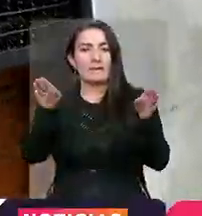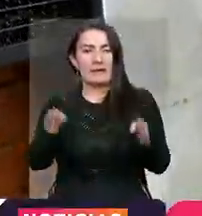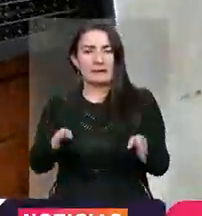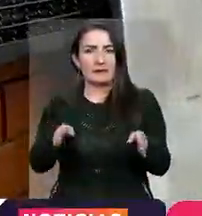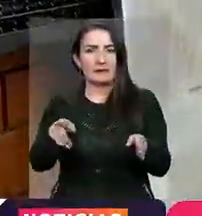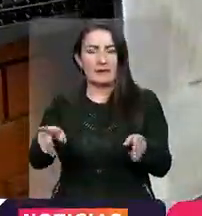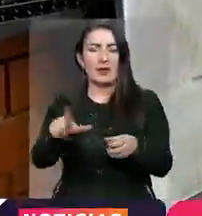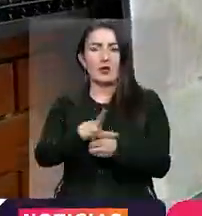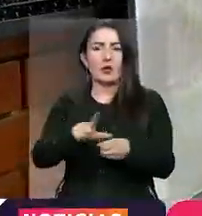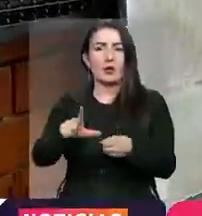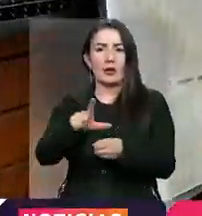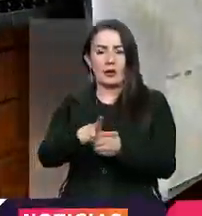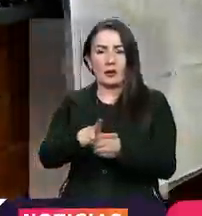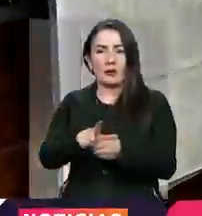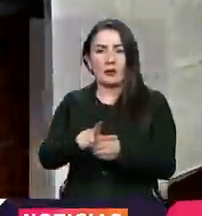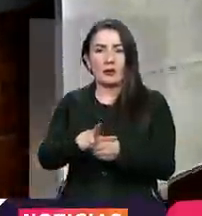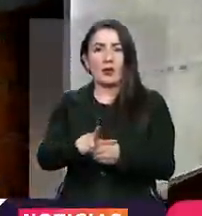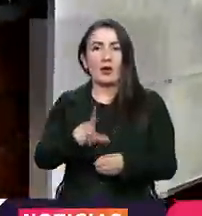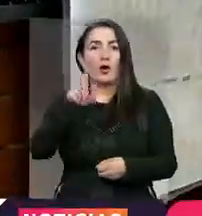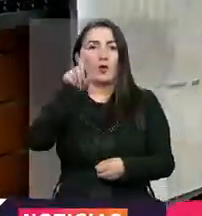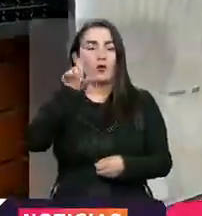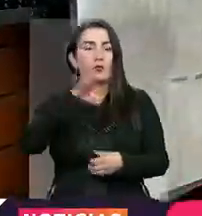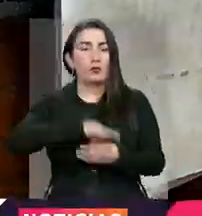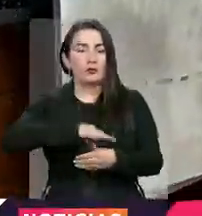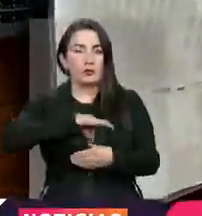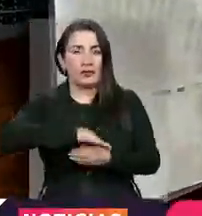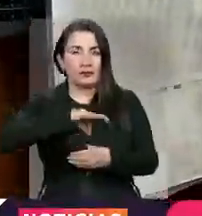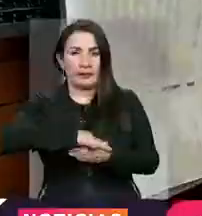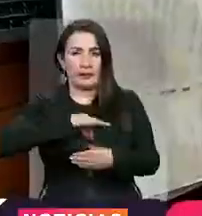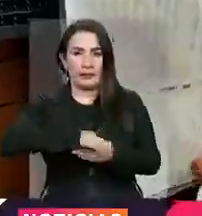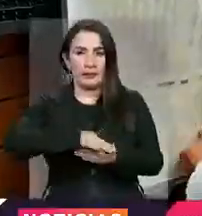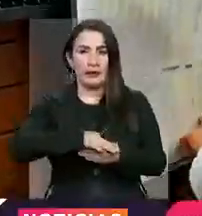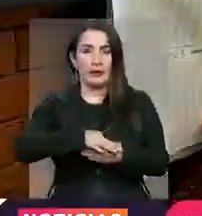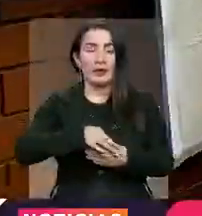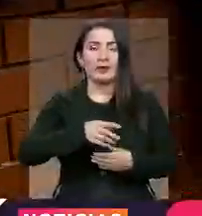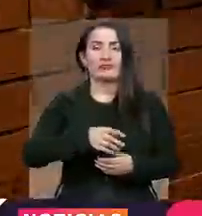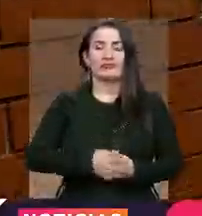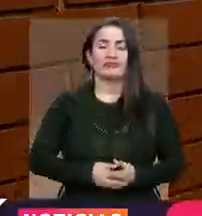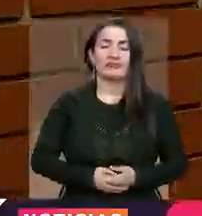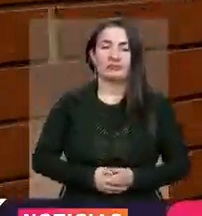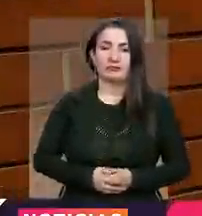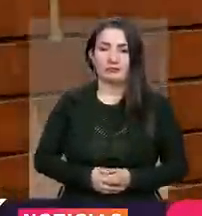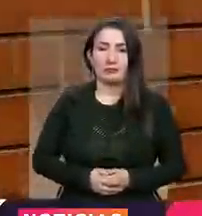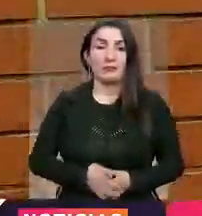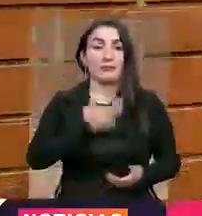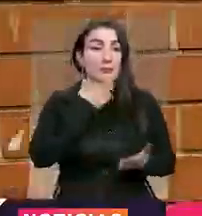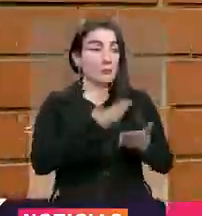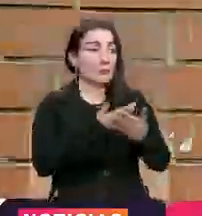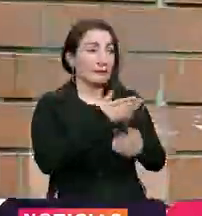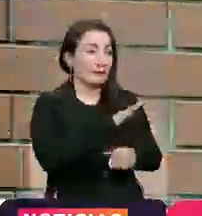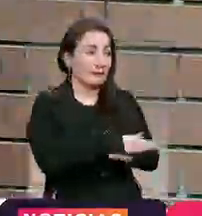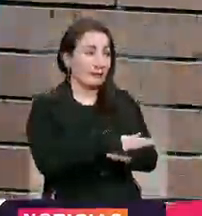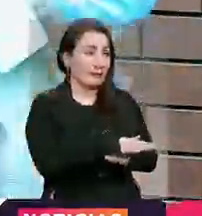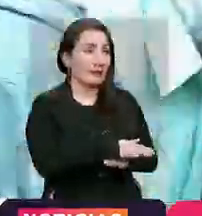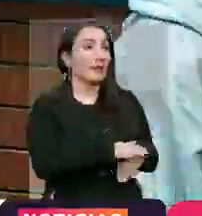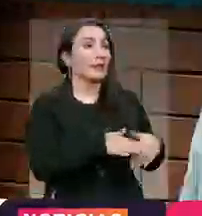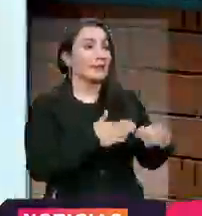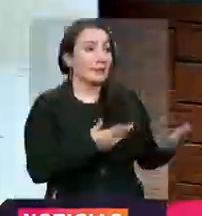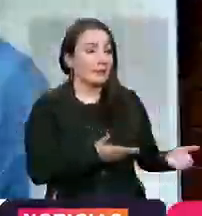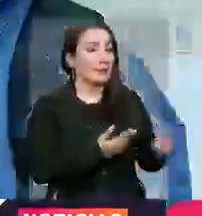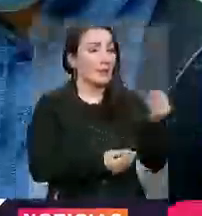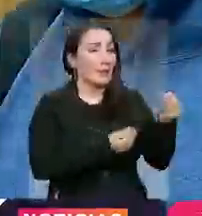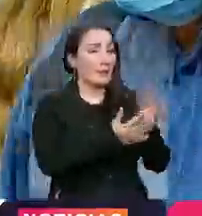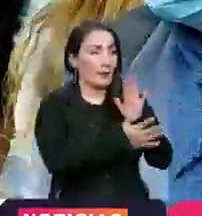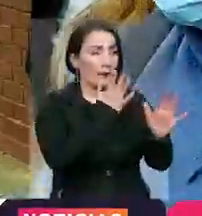esta localidad. Pero nos encontramos con uno de los votantes que se acerca a este punto de votación. Muy buenas tardes y bueno, ¿cuál es